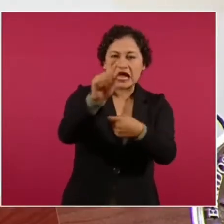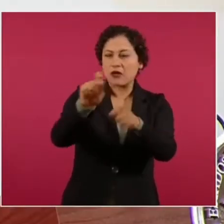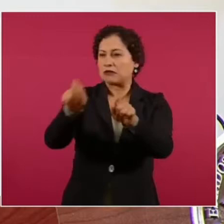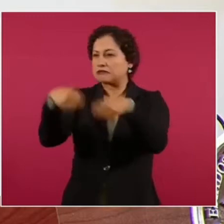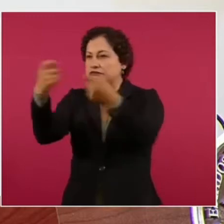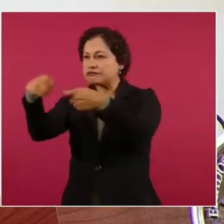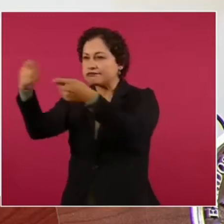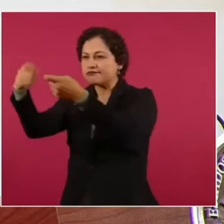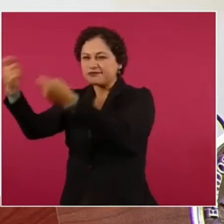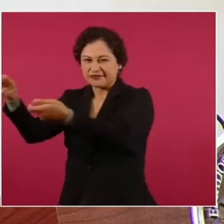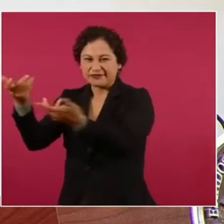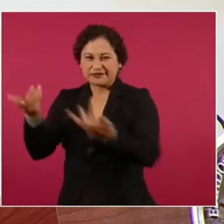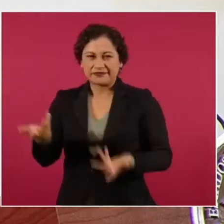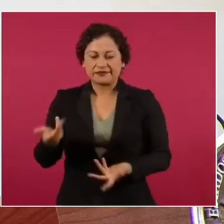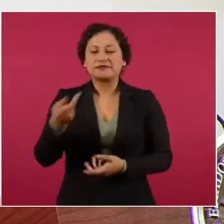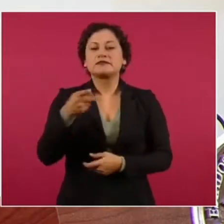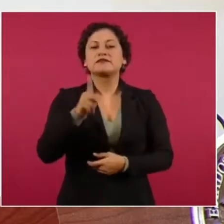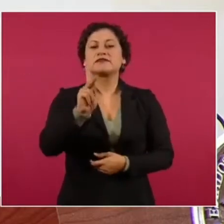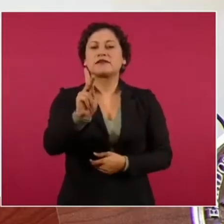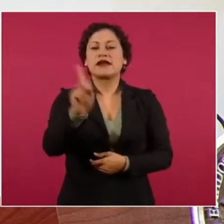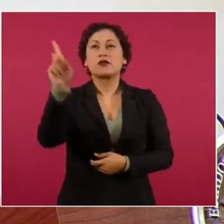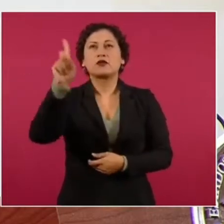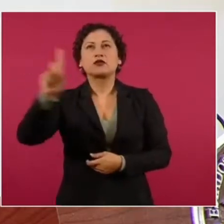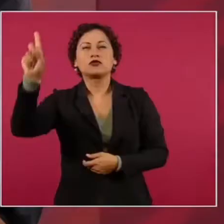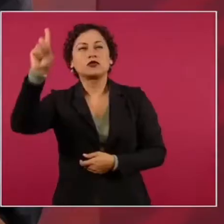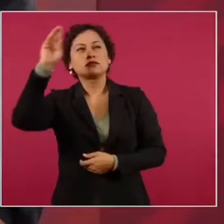pero no les dejes